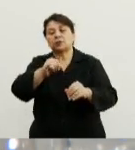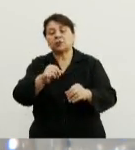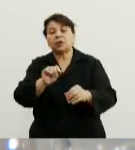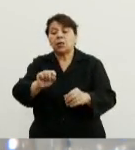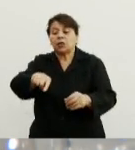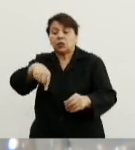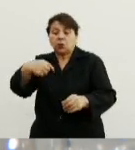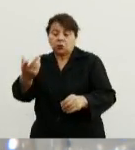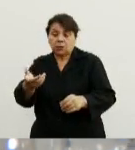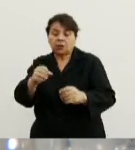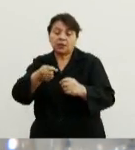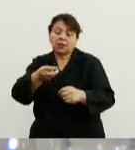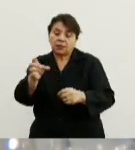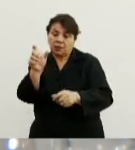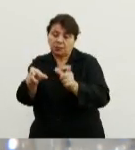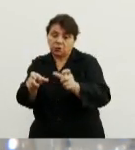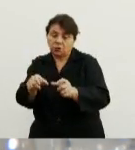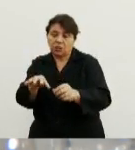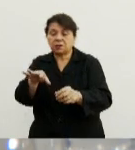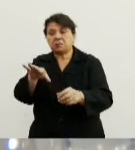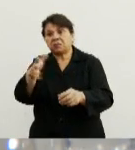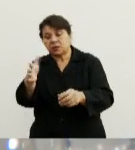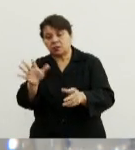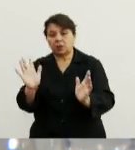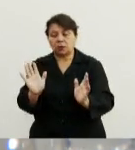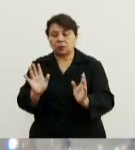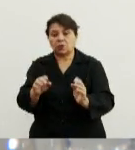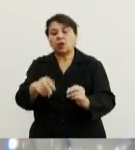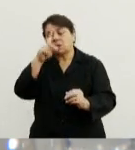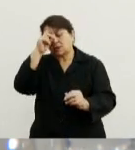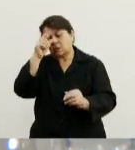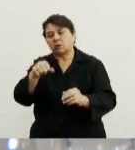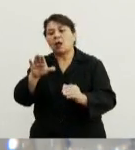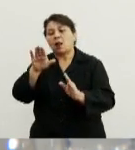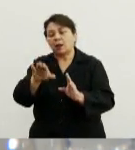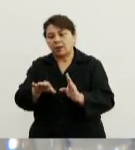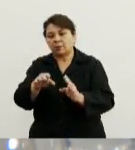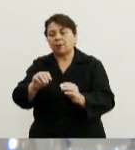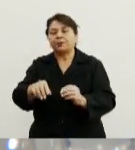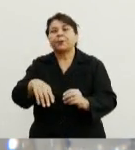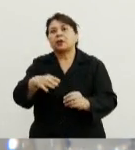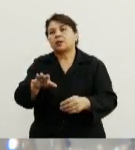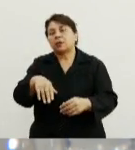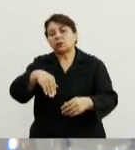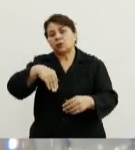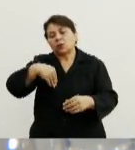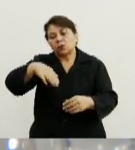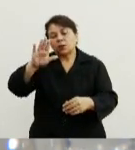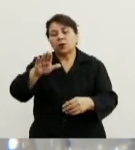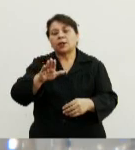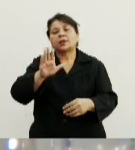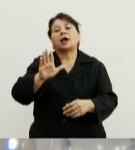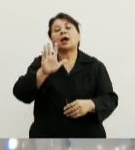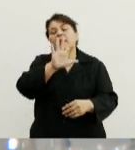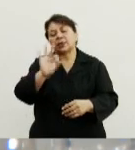internación y atención moderada y aquellas que son superiores es decir 500 personas probablemente puedan